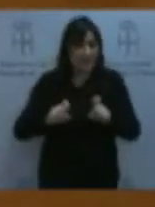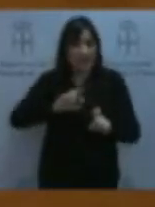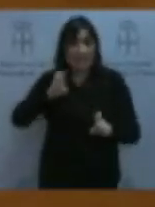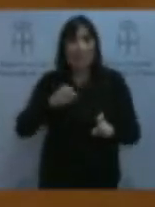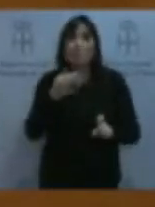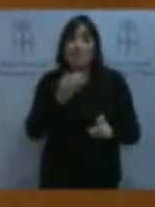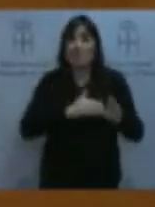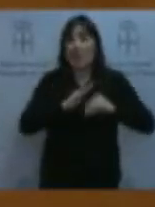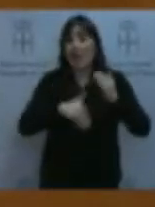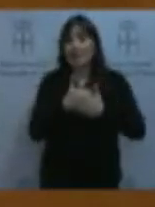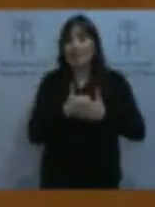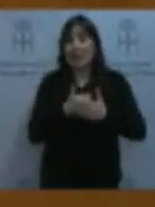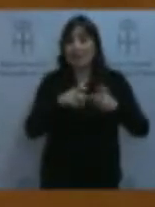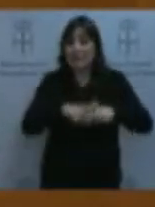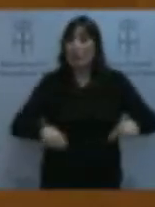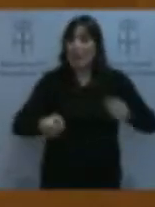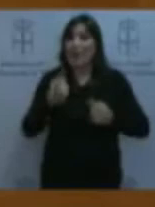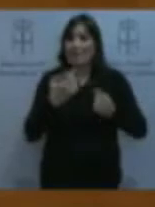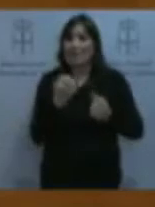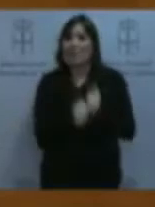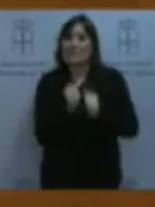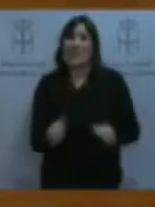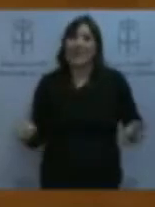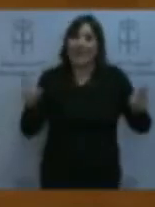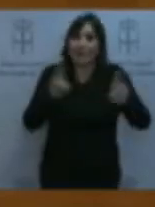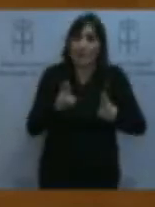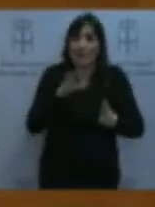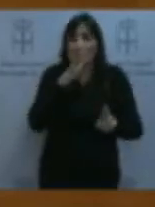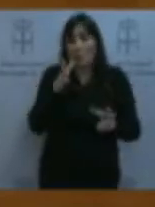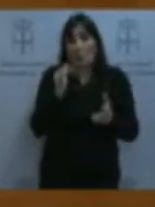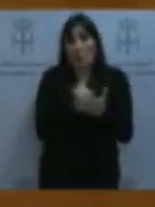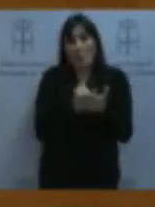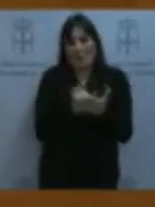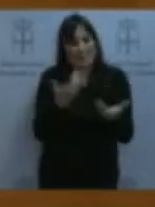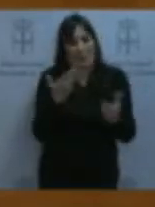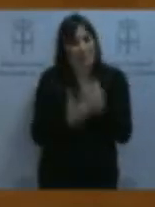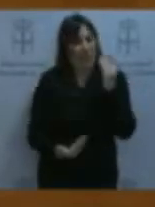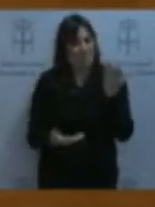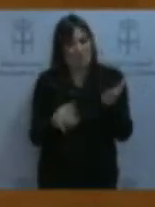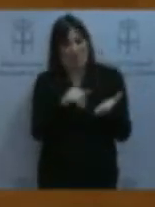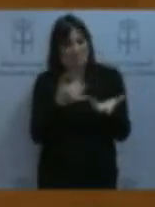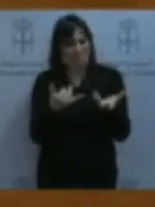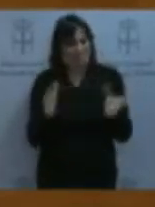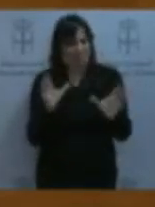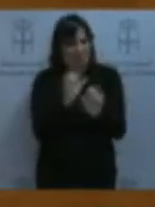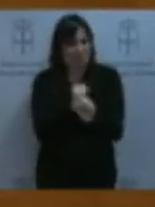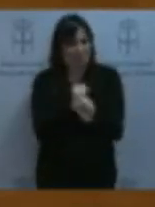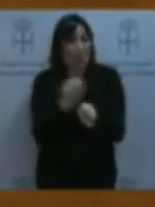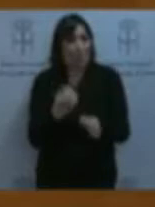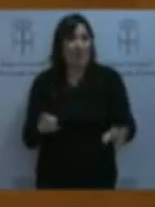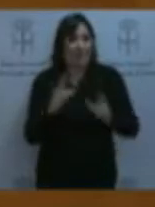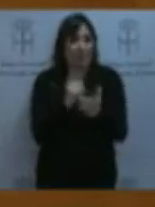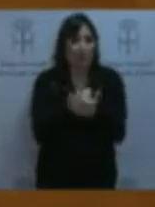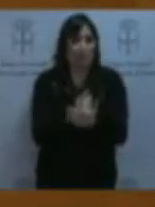exámenes y pruebas por las irregularidades que se cometieron. Creemos que